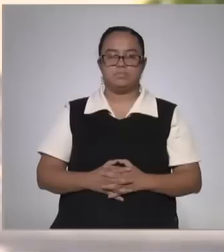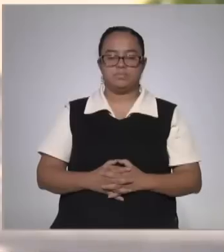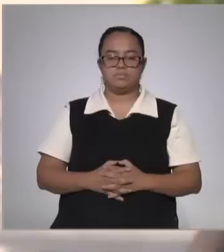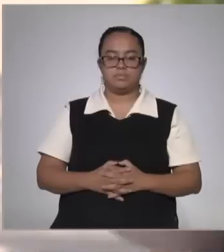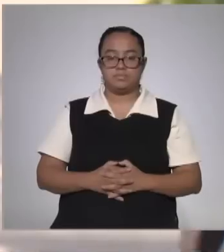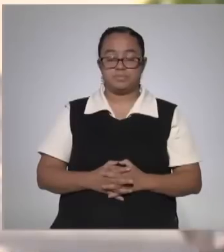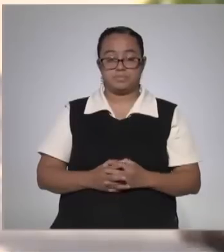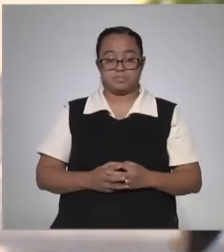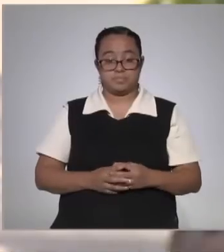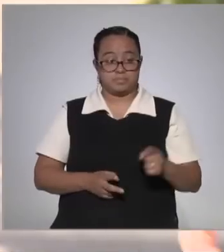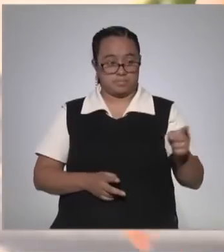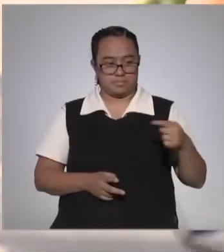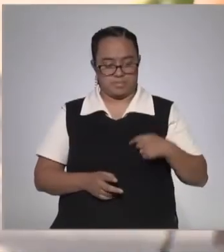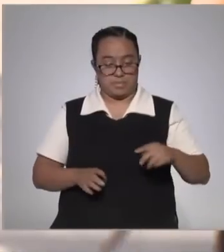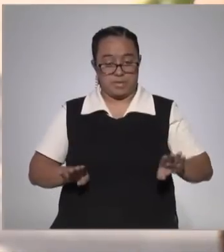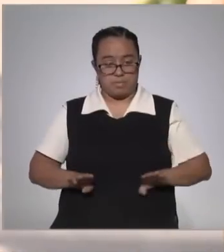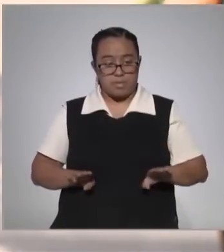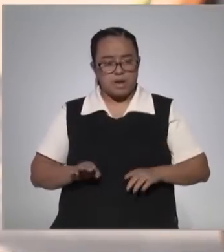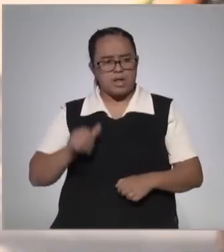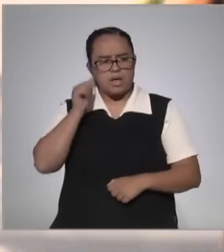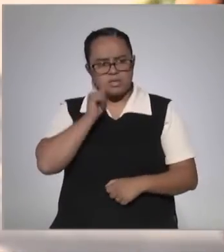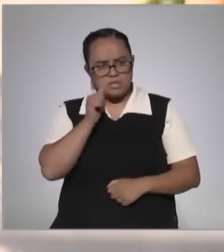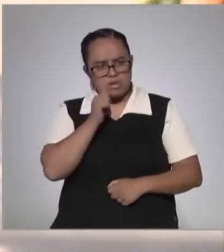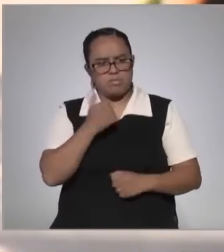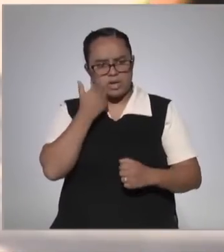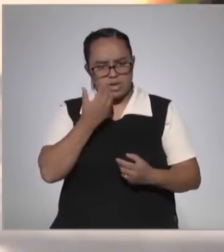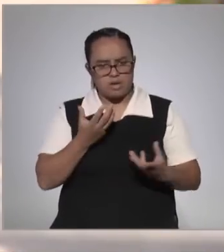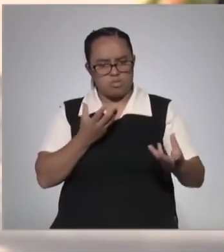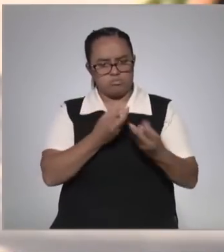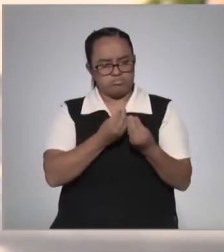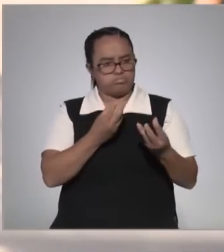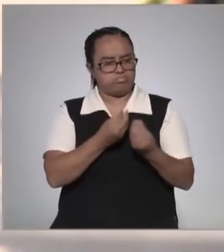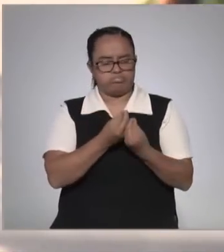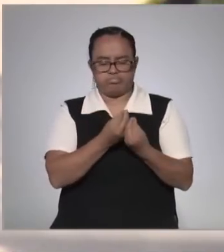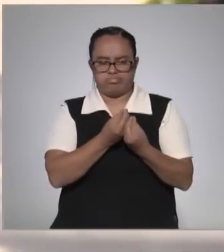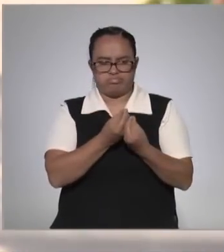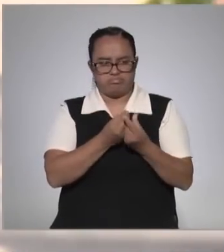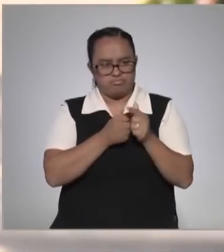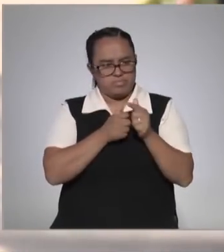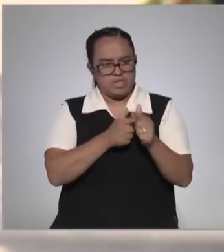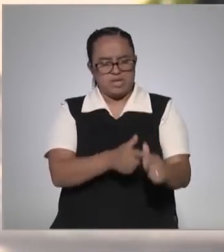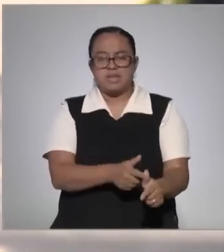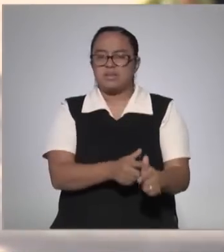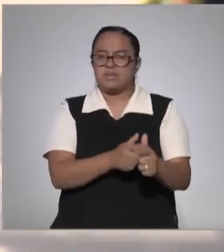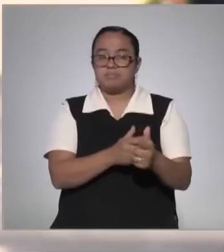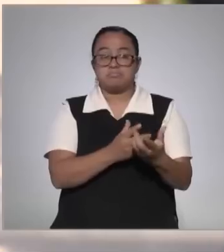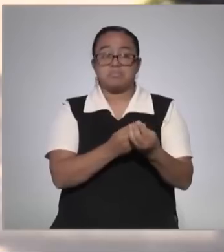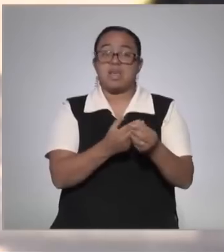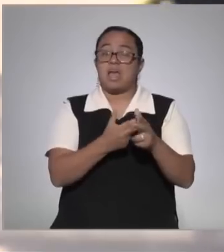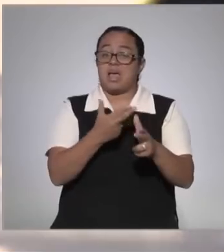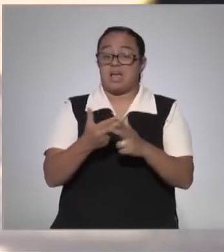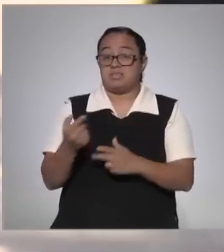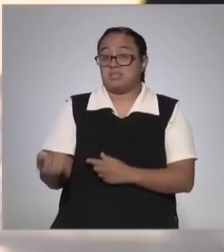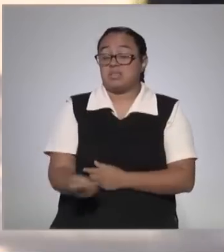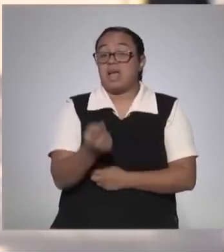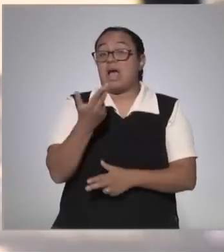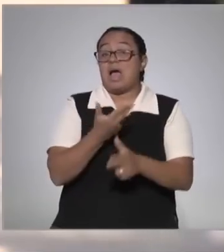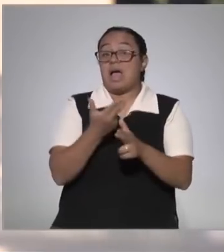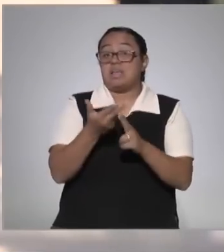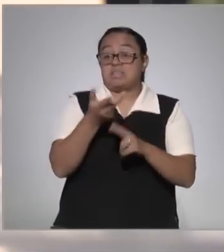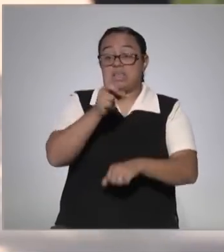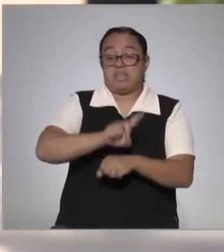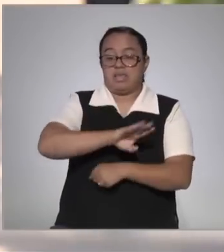Mi pareja y yo procuramos estar juntos desde aquí hasta que Dios nos mande llamar. Ese es